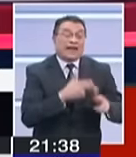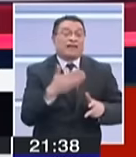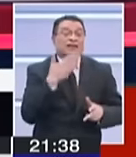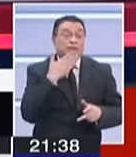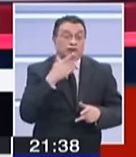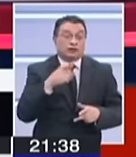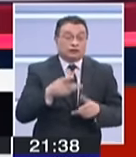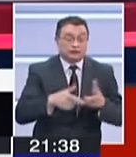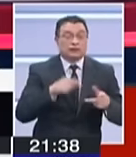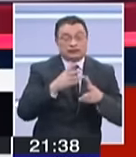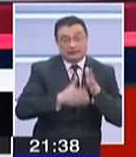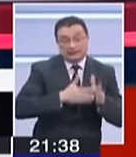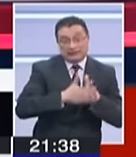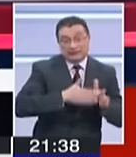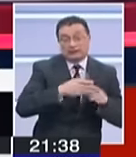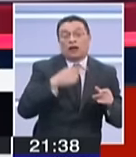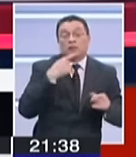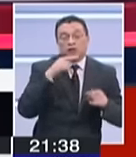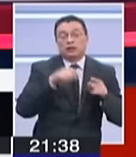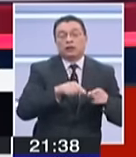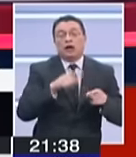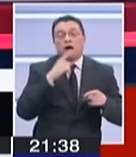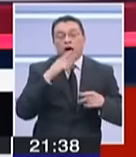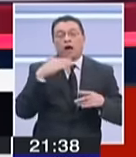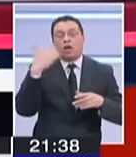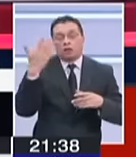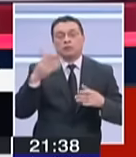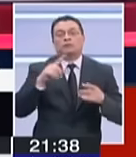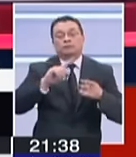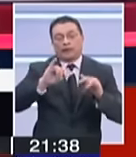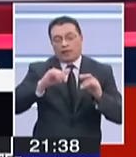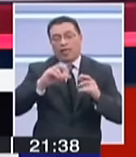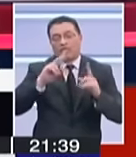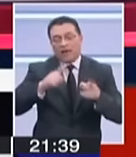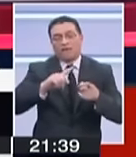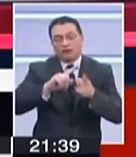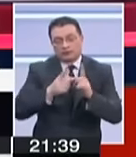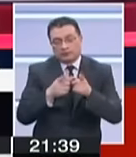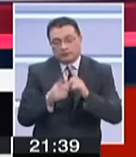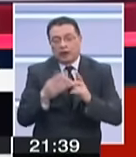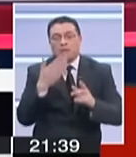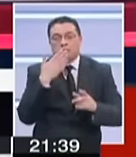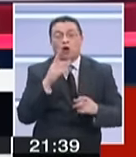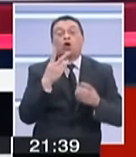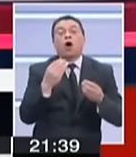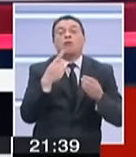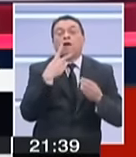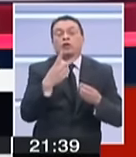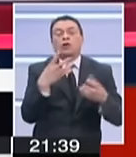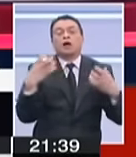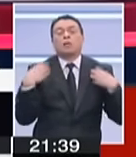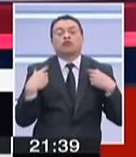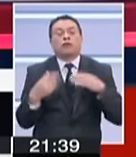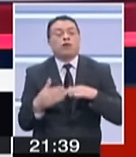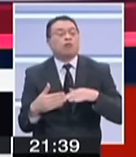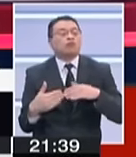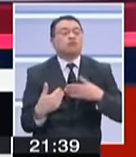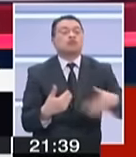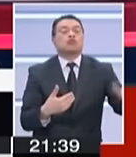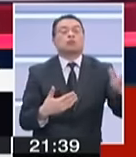eran diseños que después se debieron haber perfeccionado. ¿Cómo vio usted ese traspaso de responsabilidad?